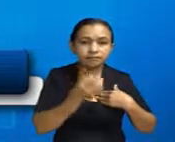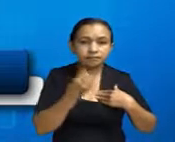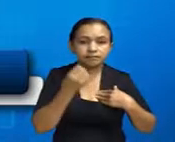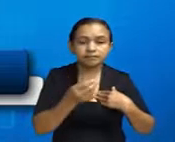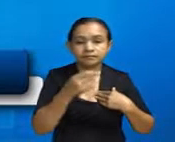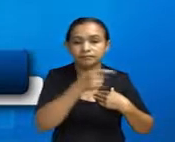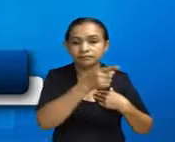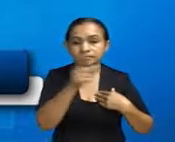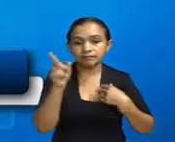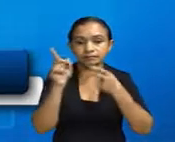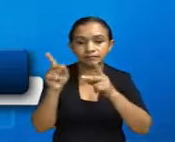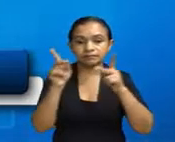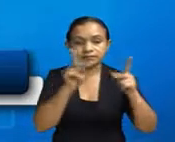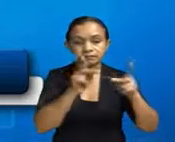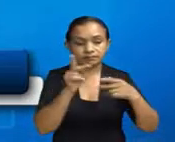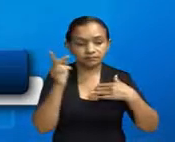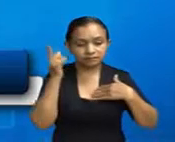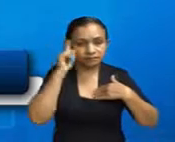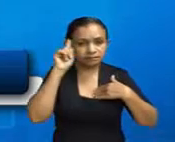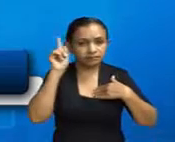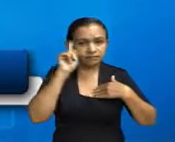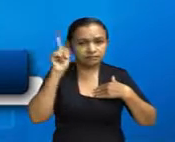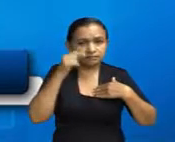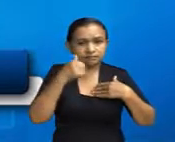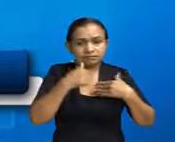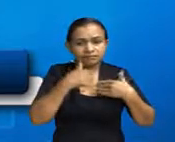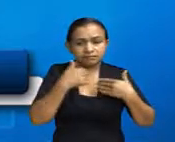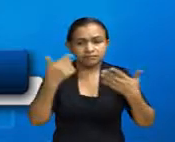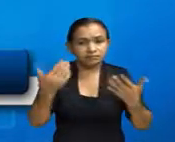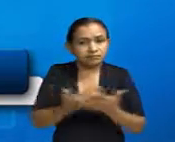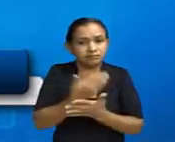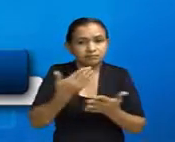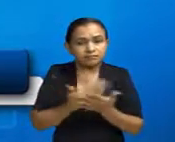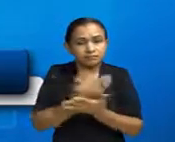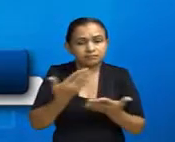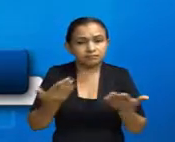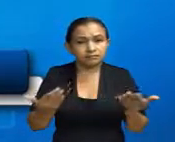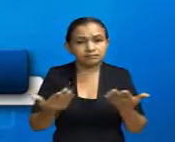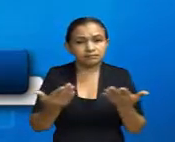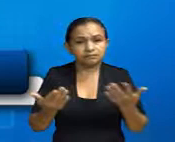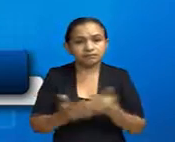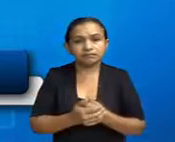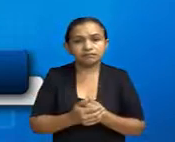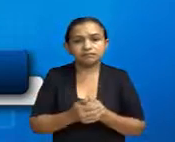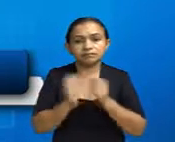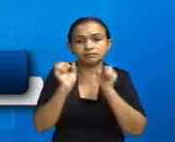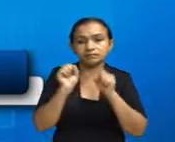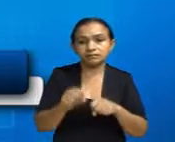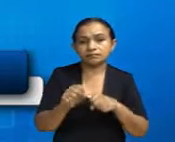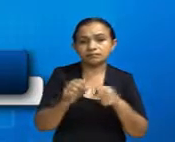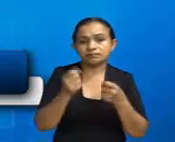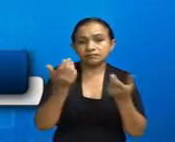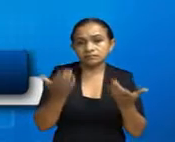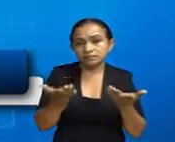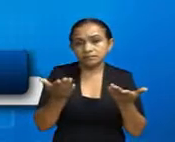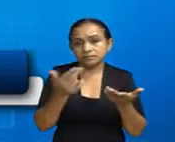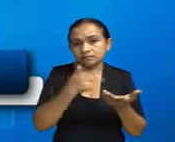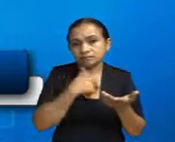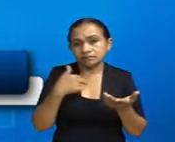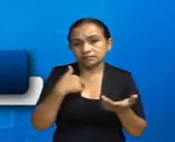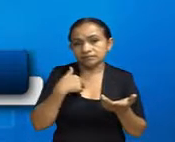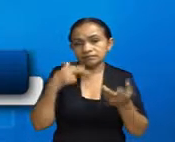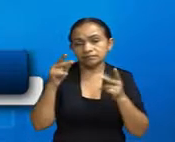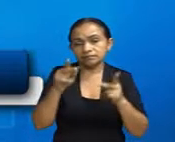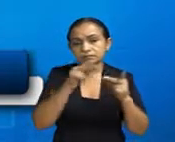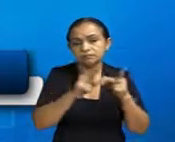para ellos es inusual, o pues, usted ya sabe pues que puede ser una angina de pecho, pero para los